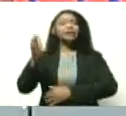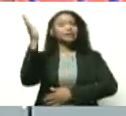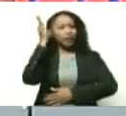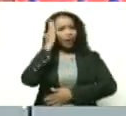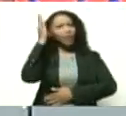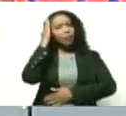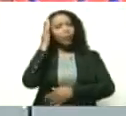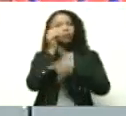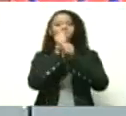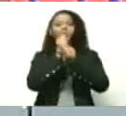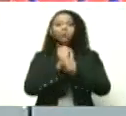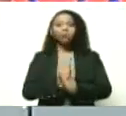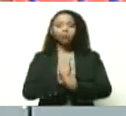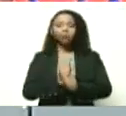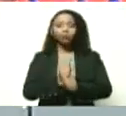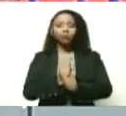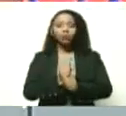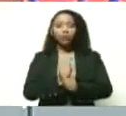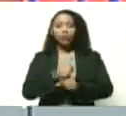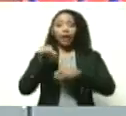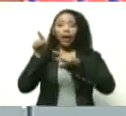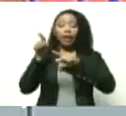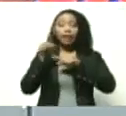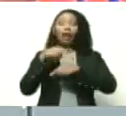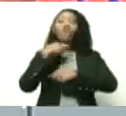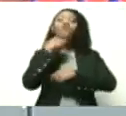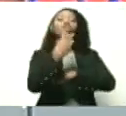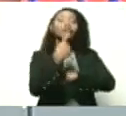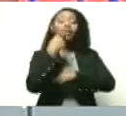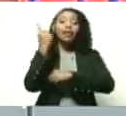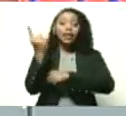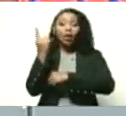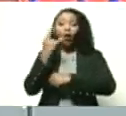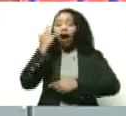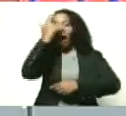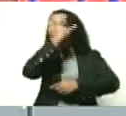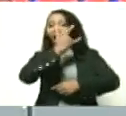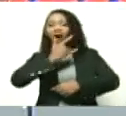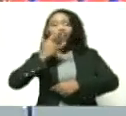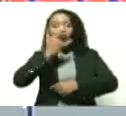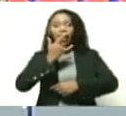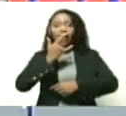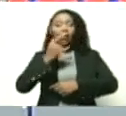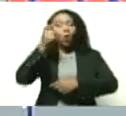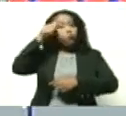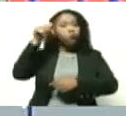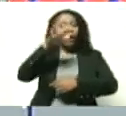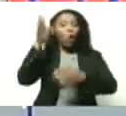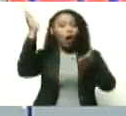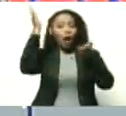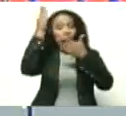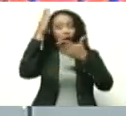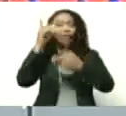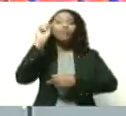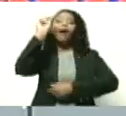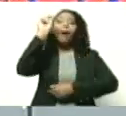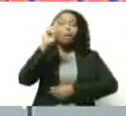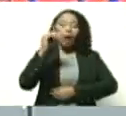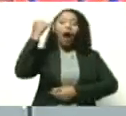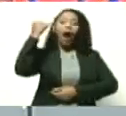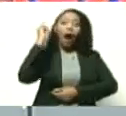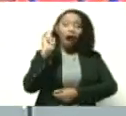y esperamos que estas voces que dijeron que la afrodescendencia, los pueblos indígenas, también tienen